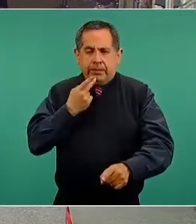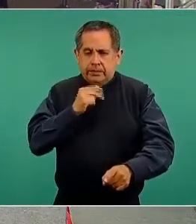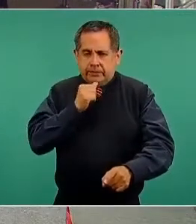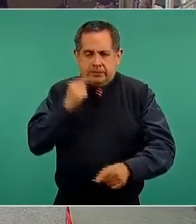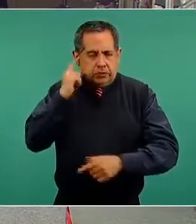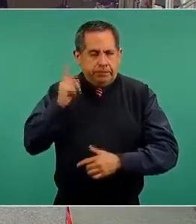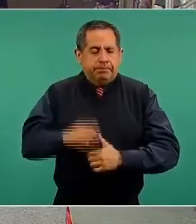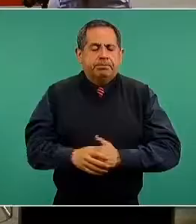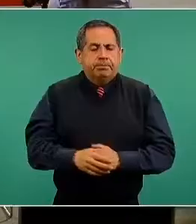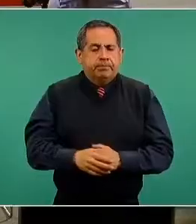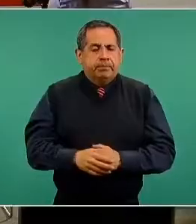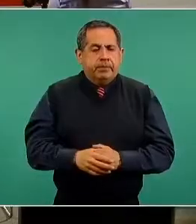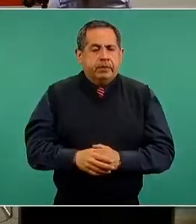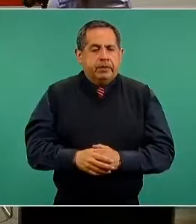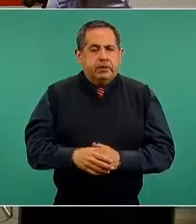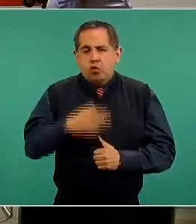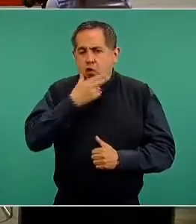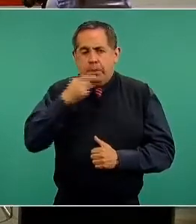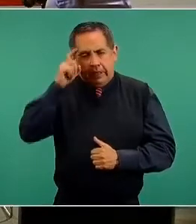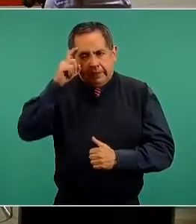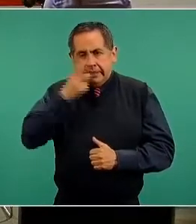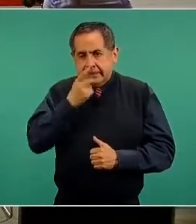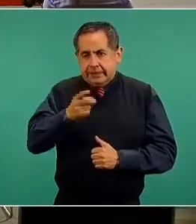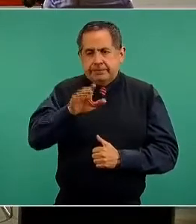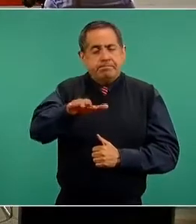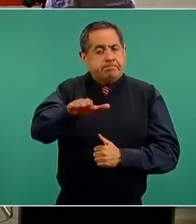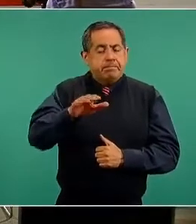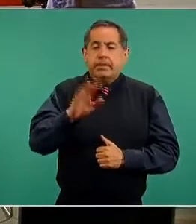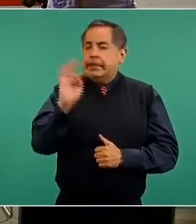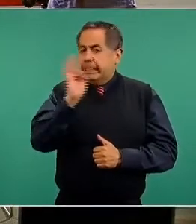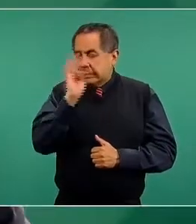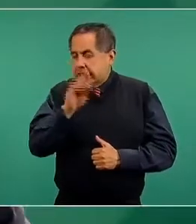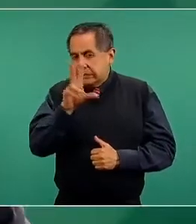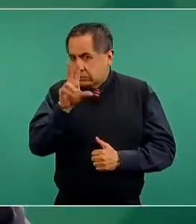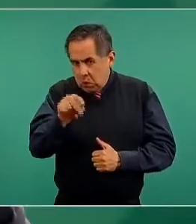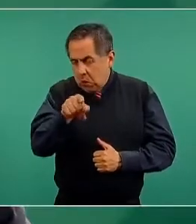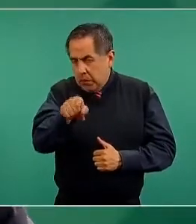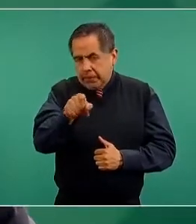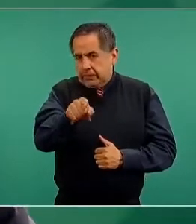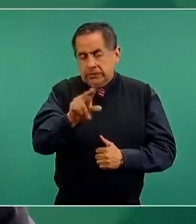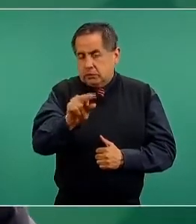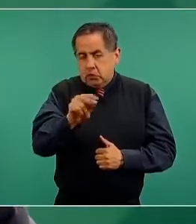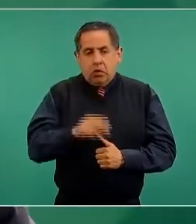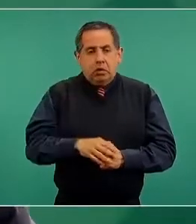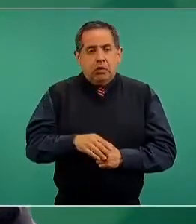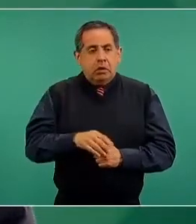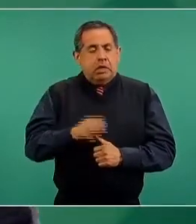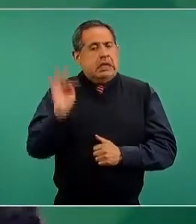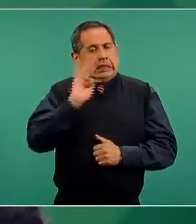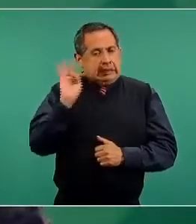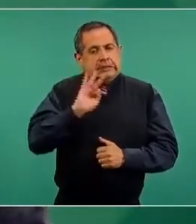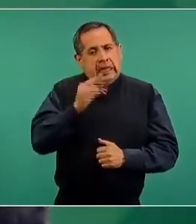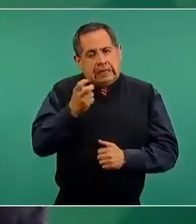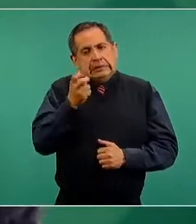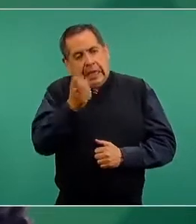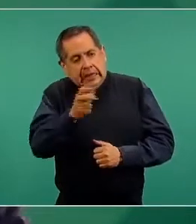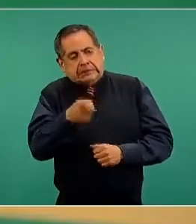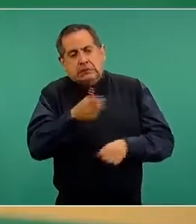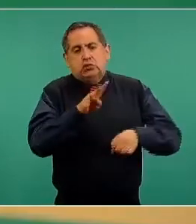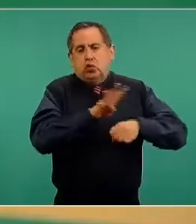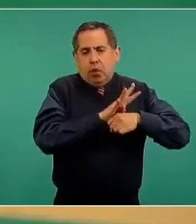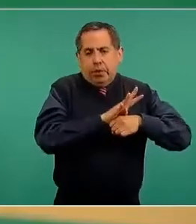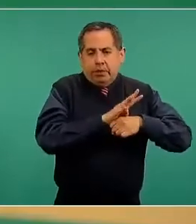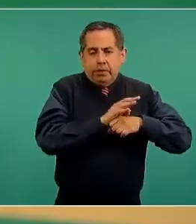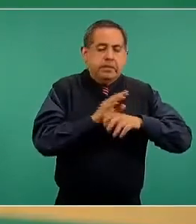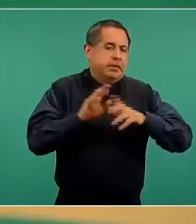más probable es que no, lo más probable es que se trate, como decimos, de casos de COVID. Esto, insisto, no,